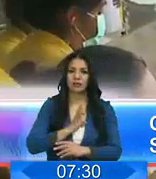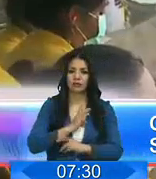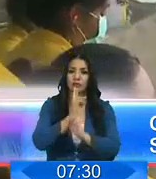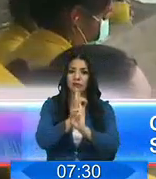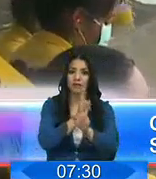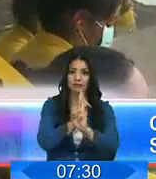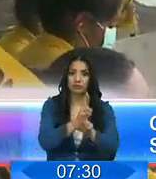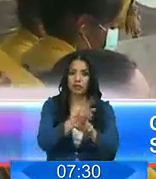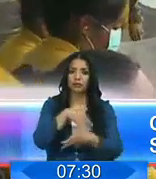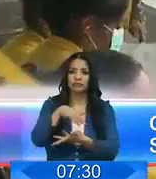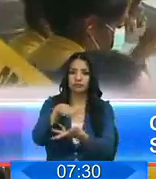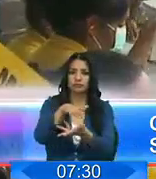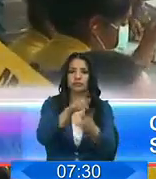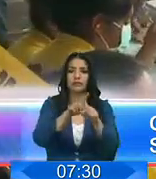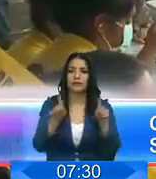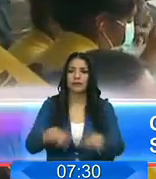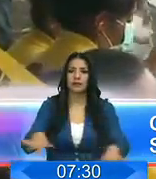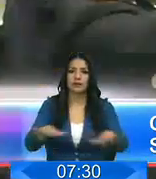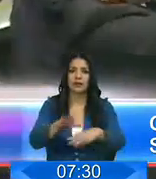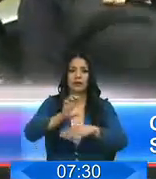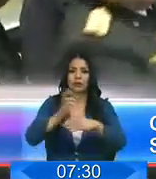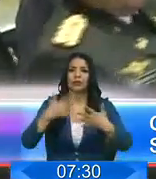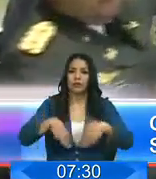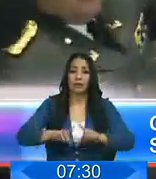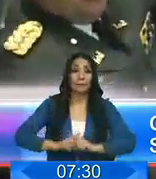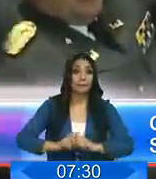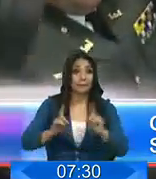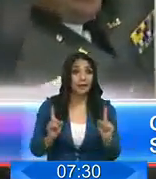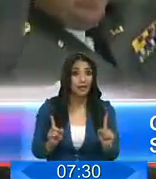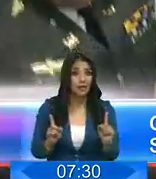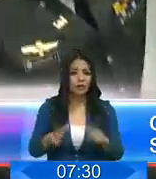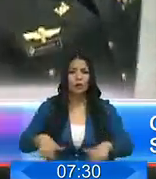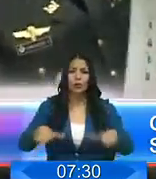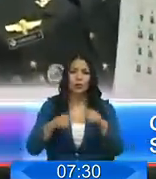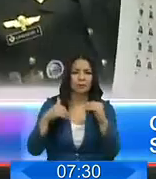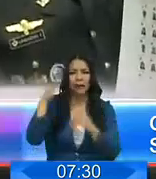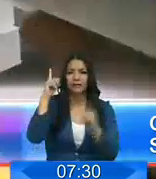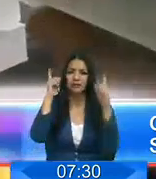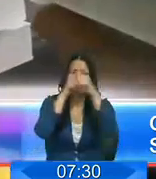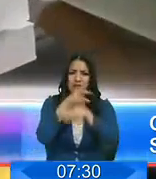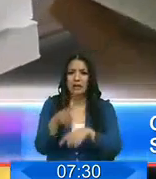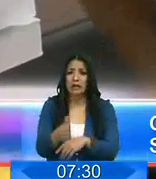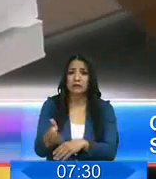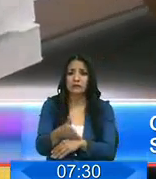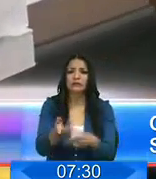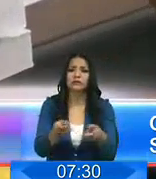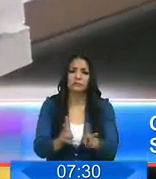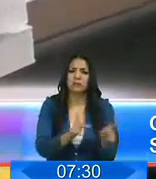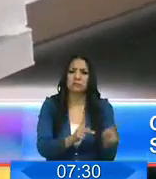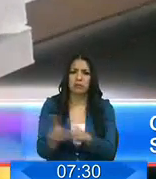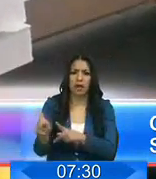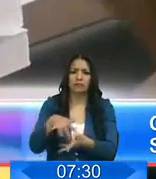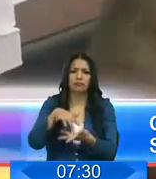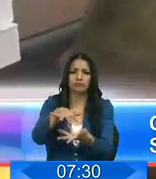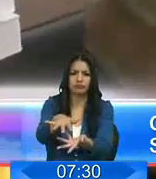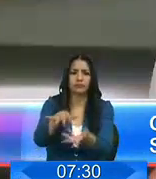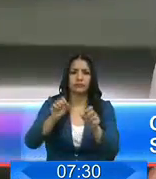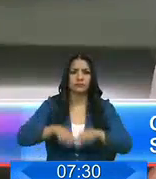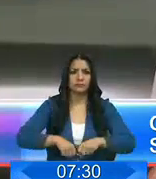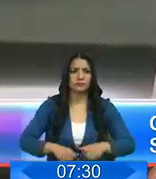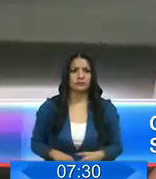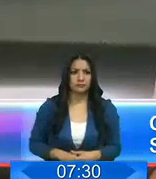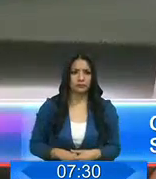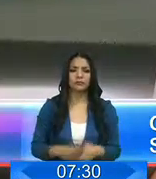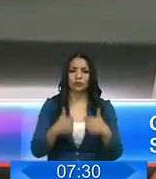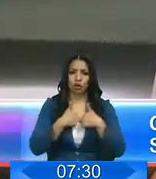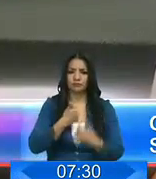fueron entregados en distintos puntos del país, pero en los sitios con mayor dificultad de acceso también se tiene previsto que lleguen estos recursos. Estaré